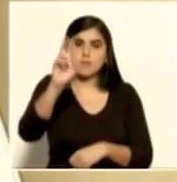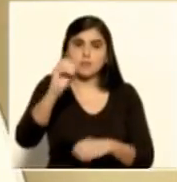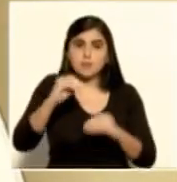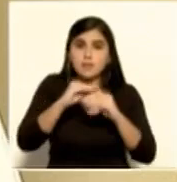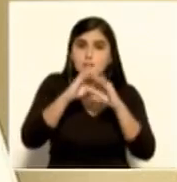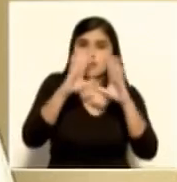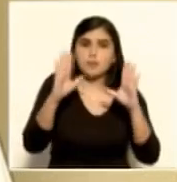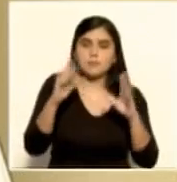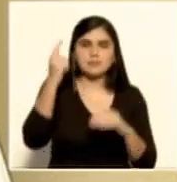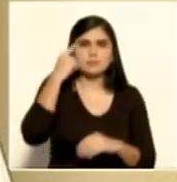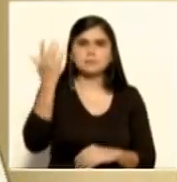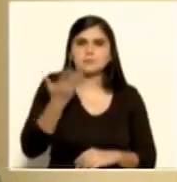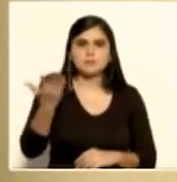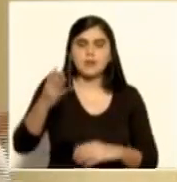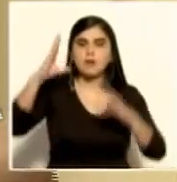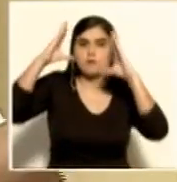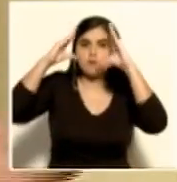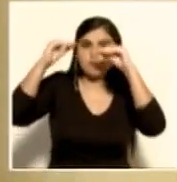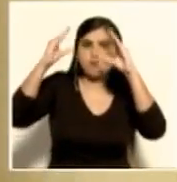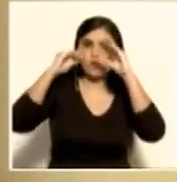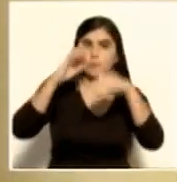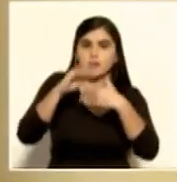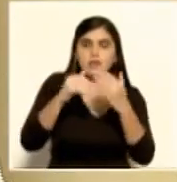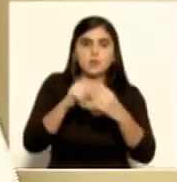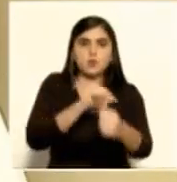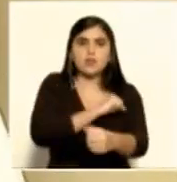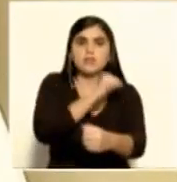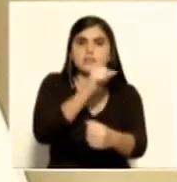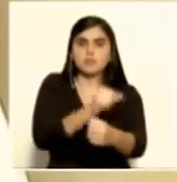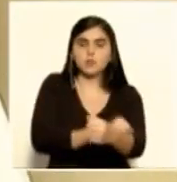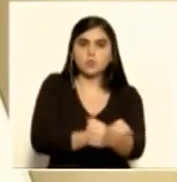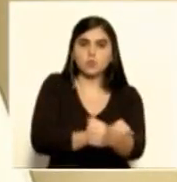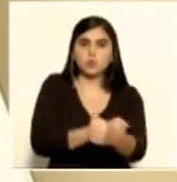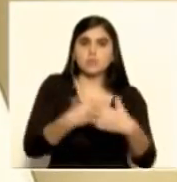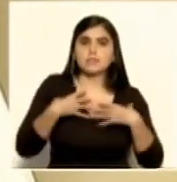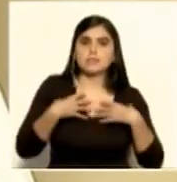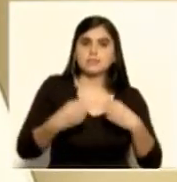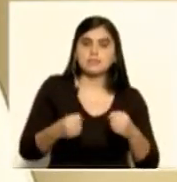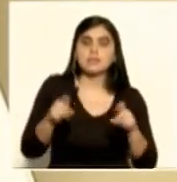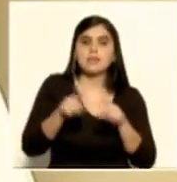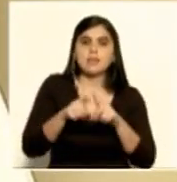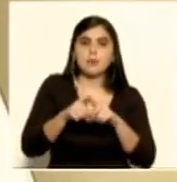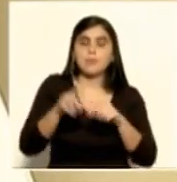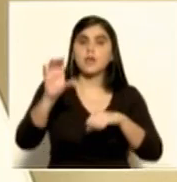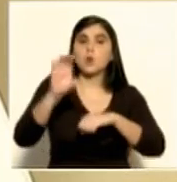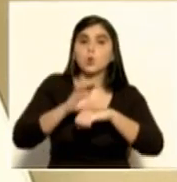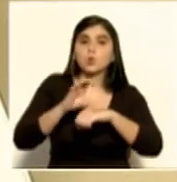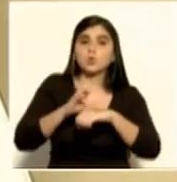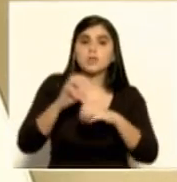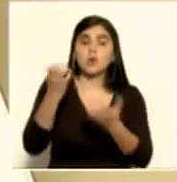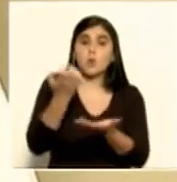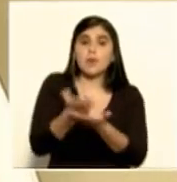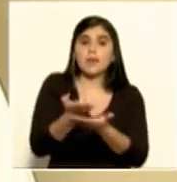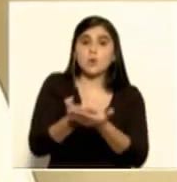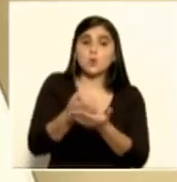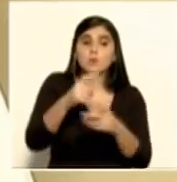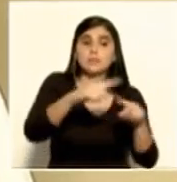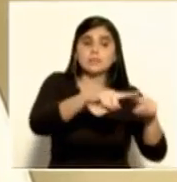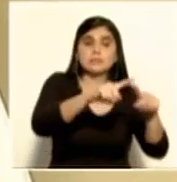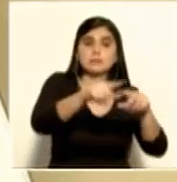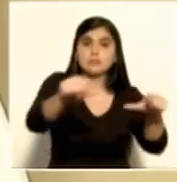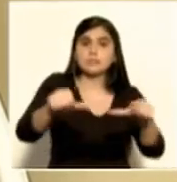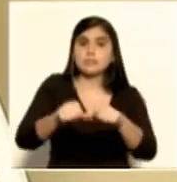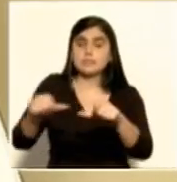mañana para poder informar las autoridades sanitarias y las del Consejo Económico a los sectores, a los